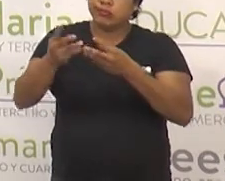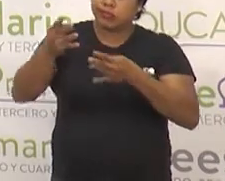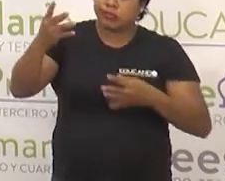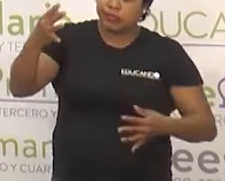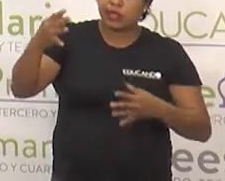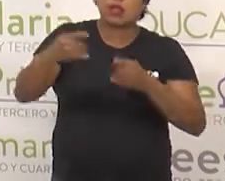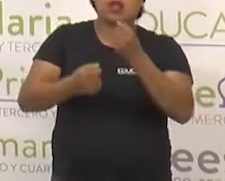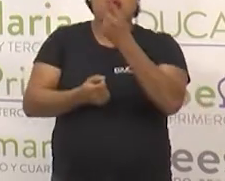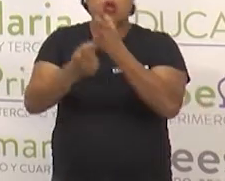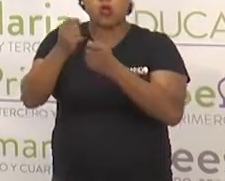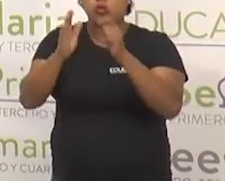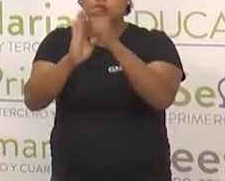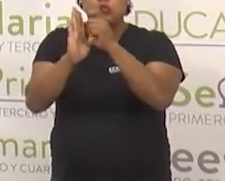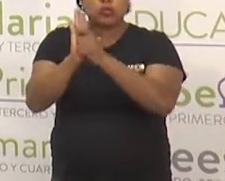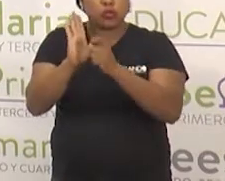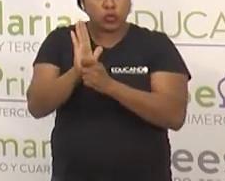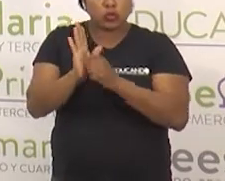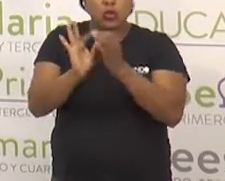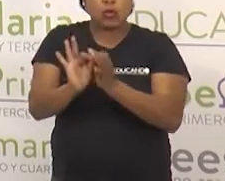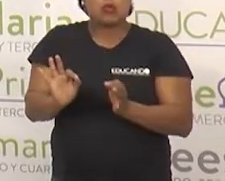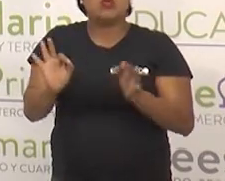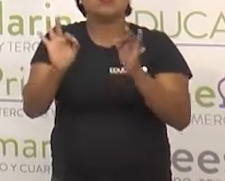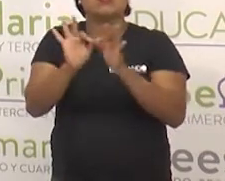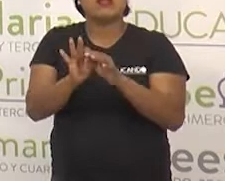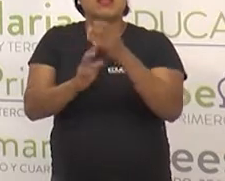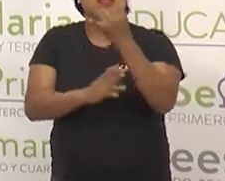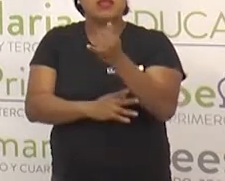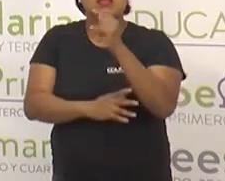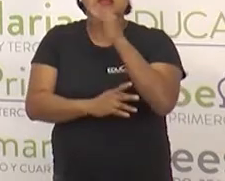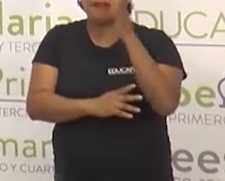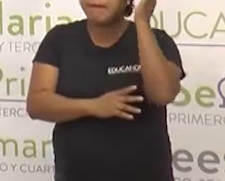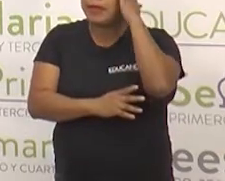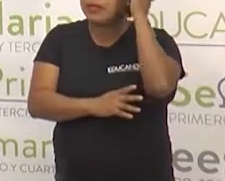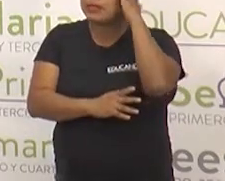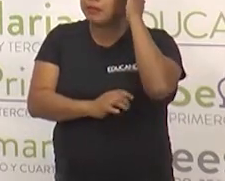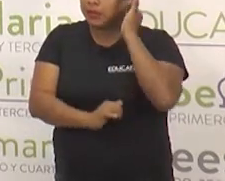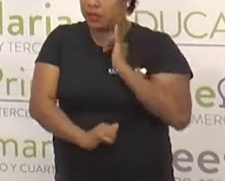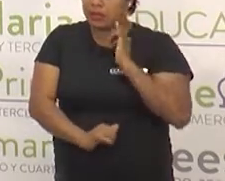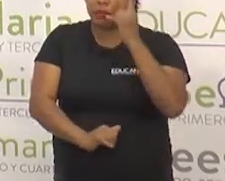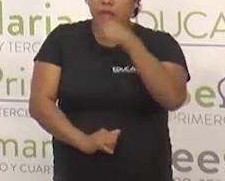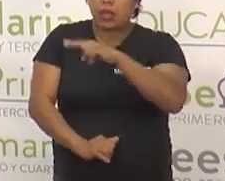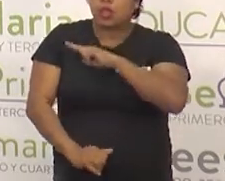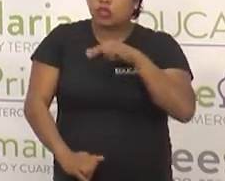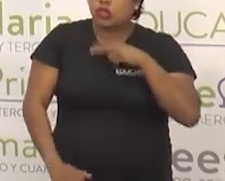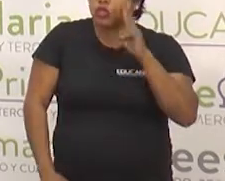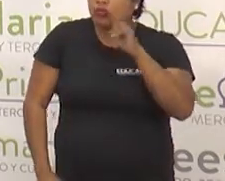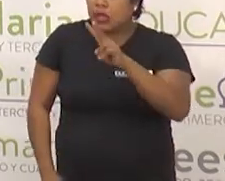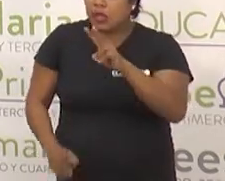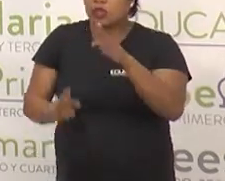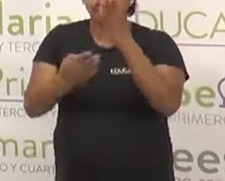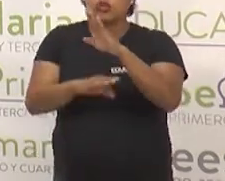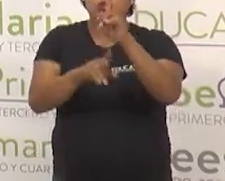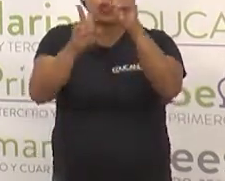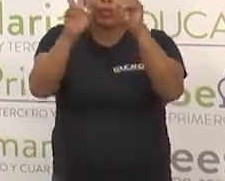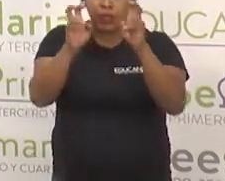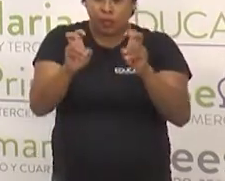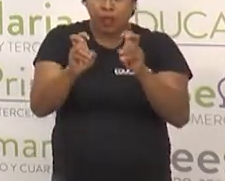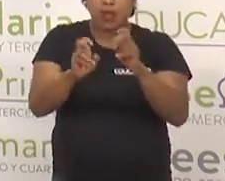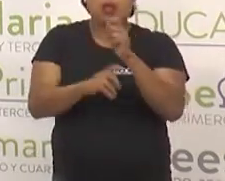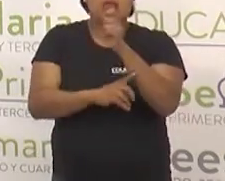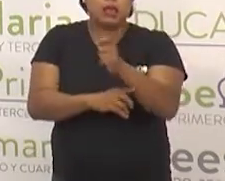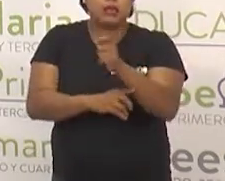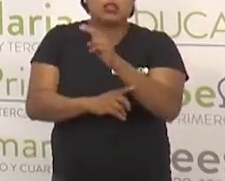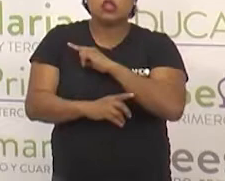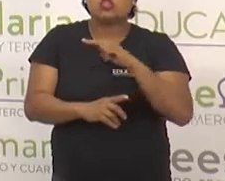desglosando algunos puntos importantes y principales. Para definir un tema,